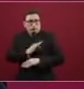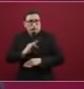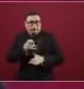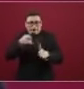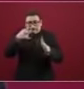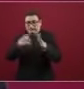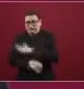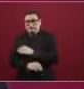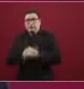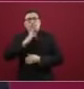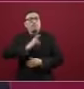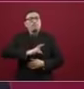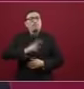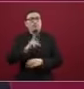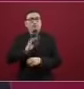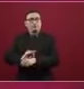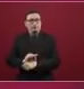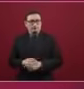Esa es la mejor manera